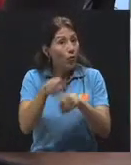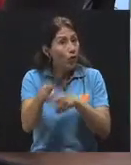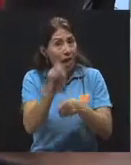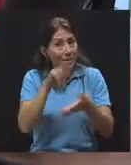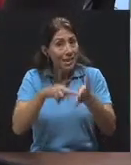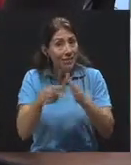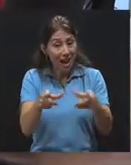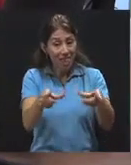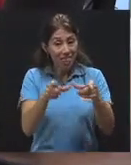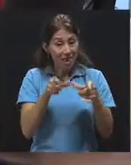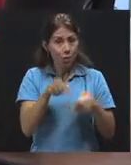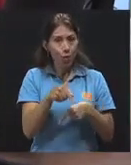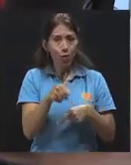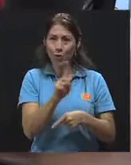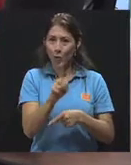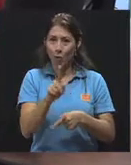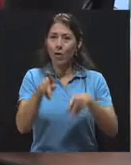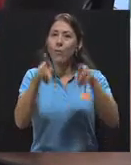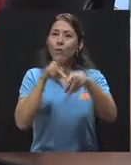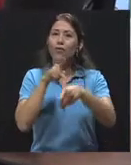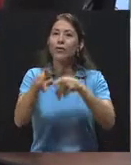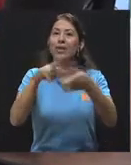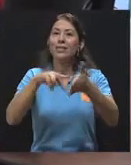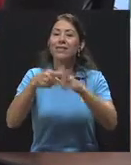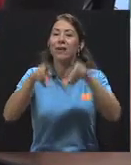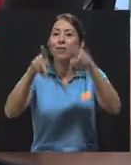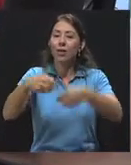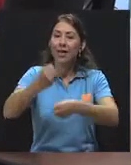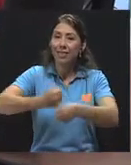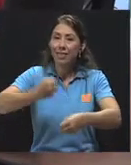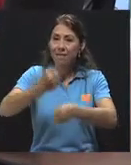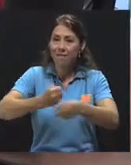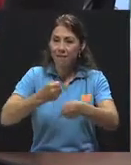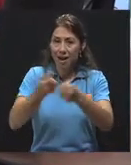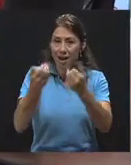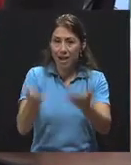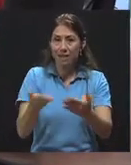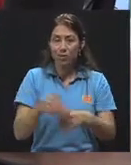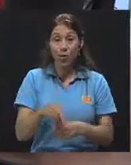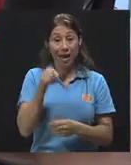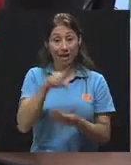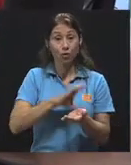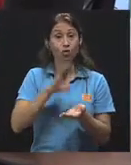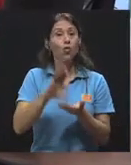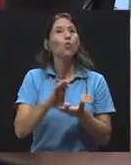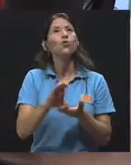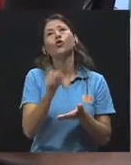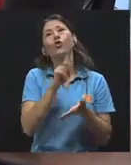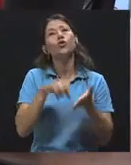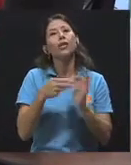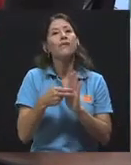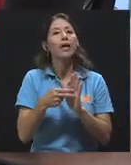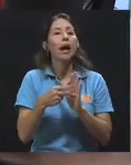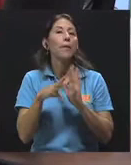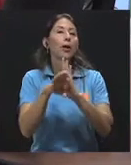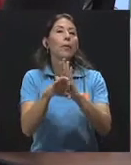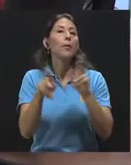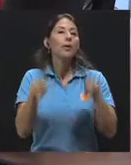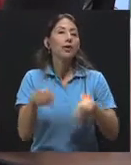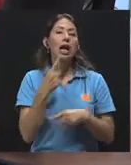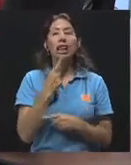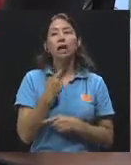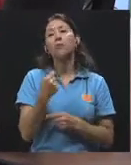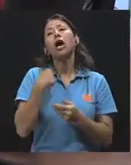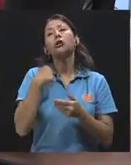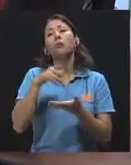uh-huh, sino por trabajar y vivir, claro, de eso. Claro. No son cursos para gente que quiera llevar un curso para decir, ay, me voy a actualizar en algo